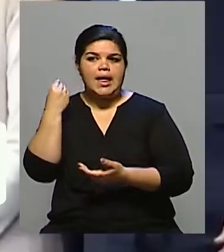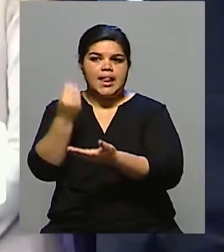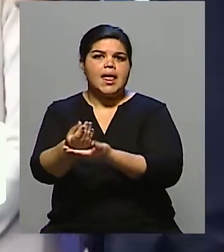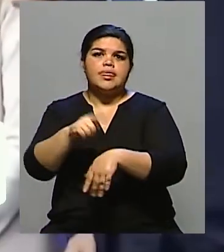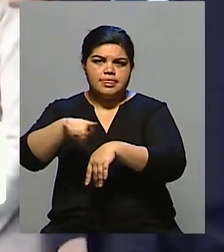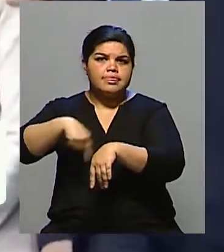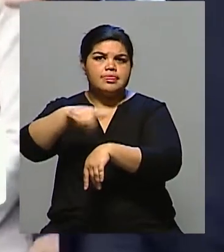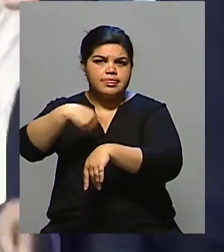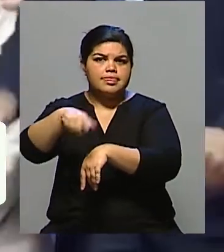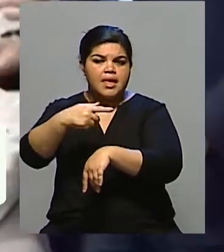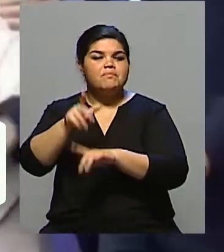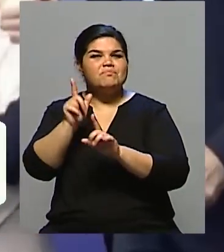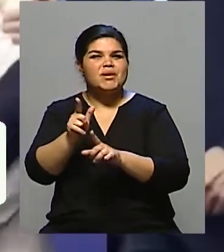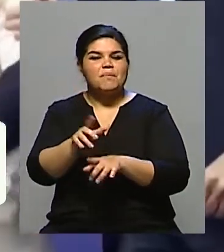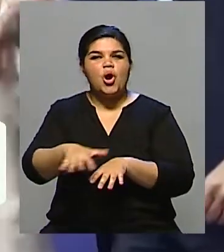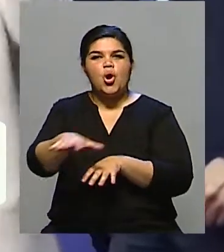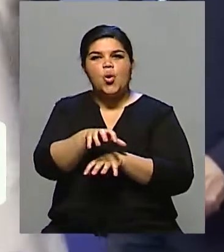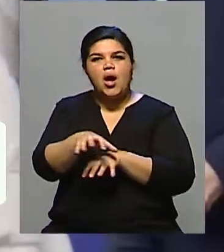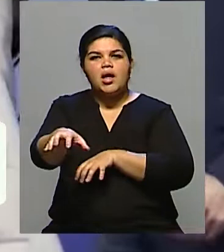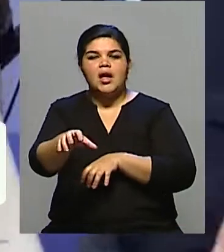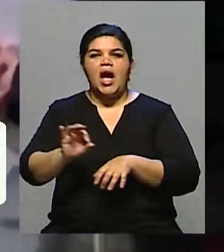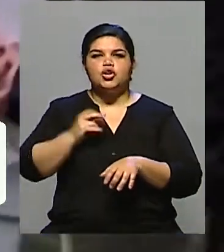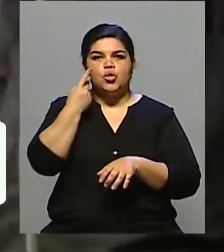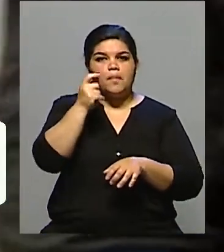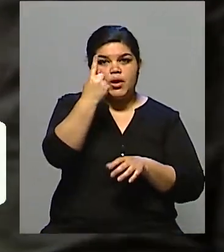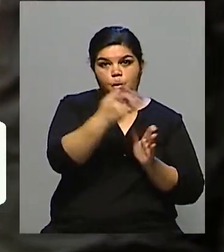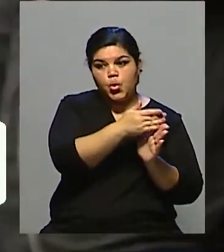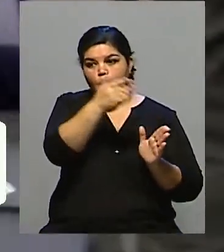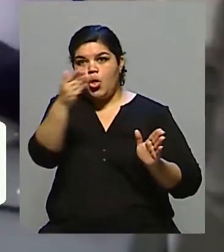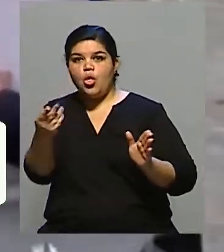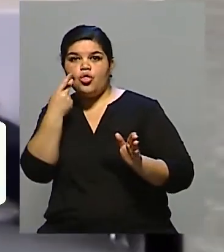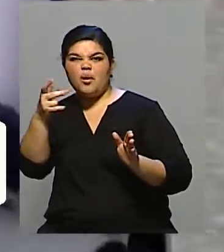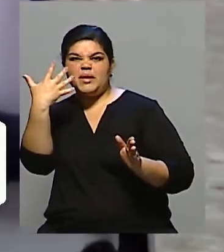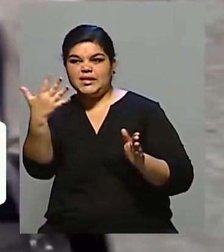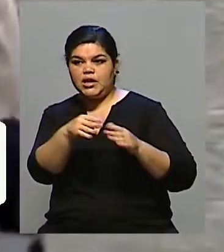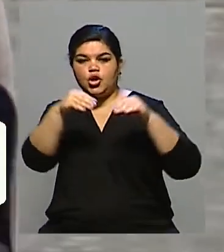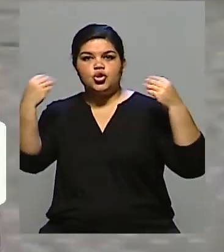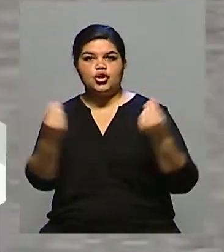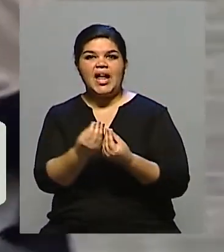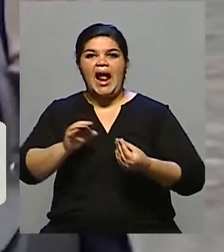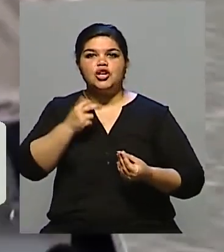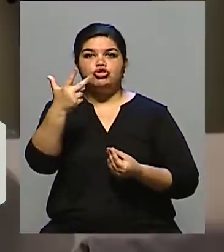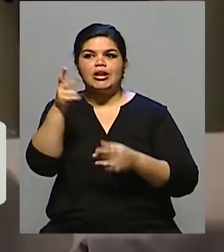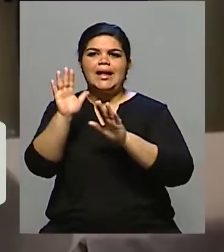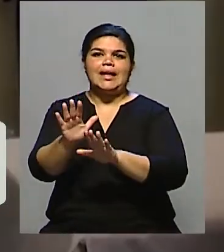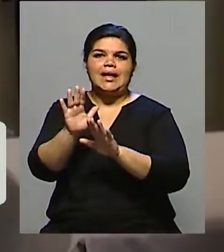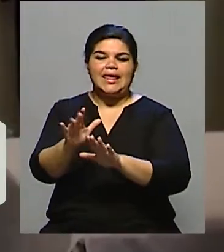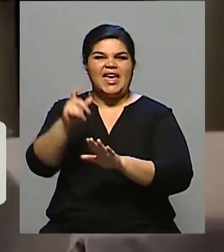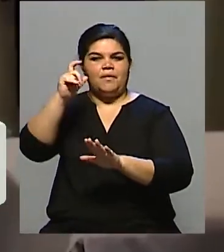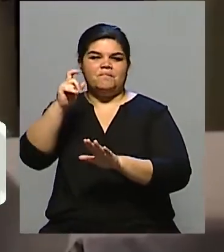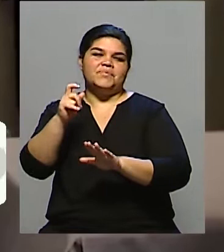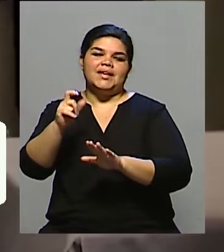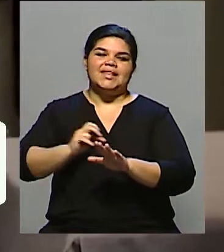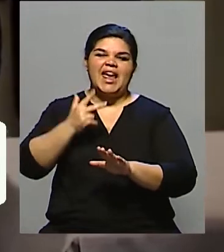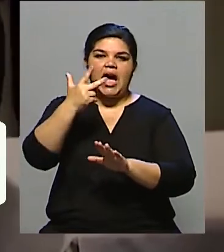la histórica sede romana del Ejecutivo, entre el año 2001 y 2005 por un total de 3 años, 10 meses